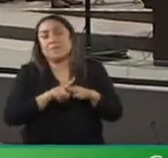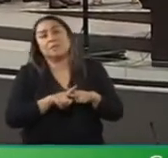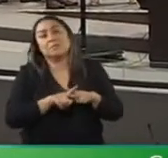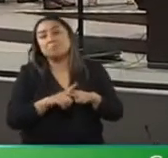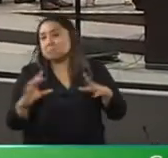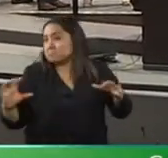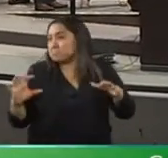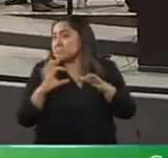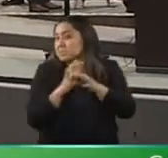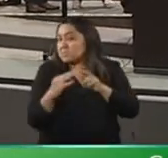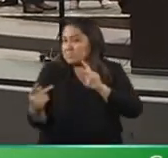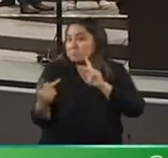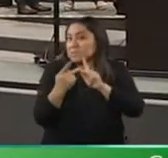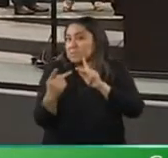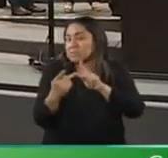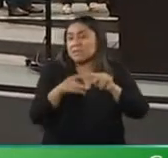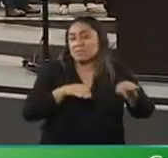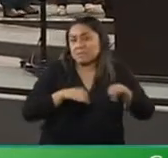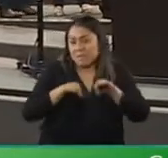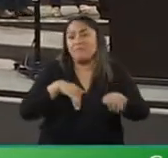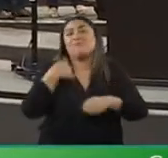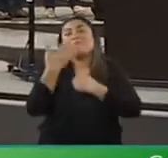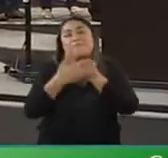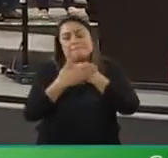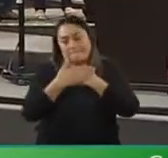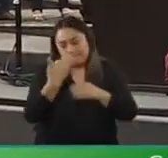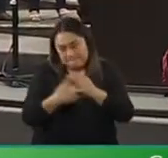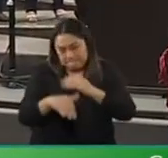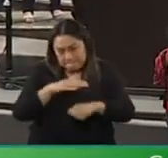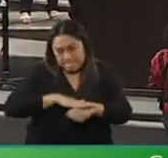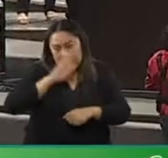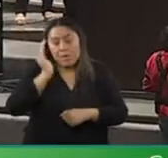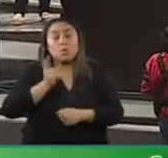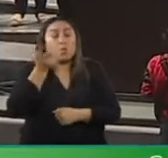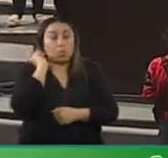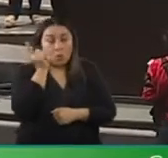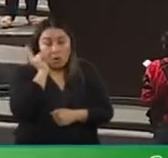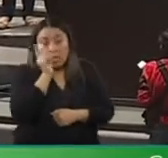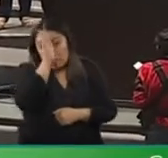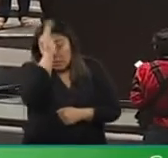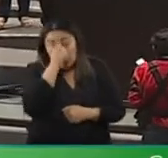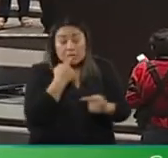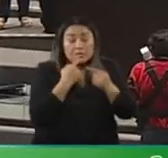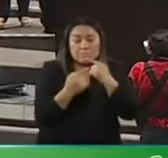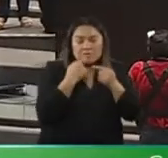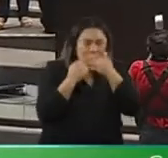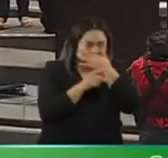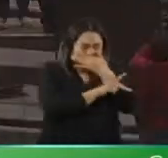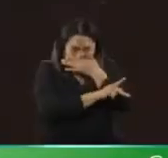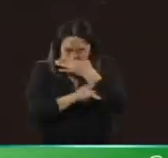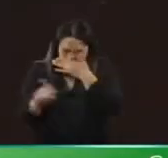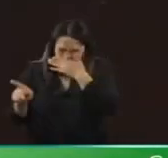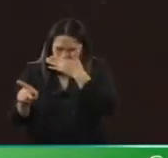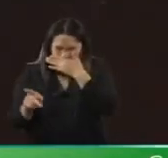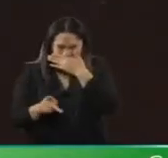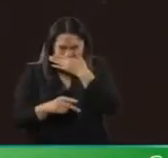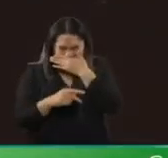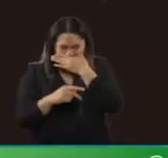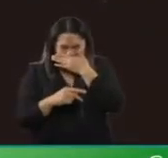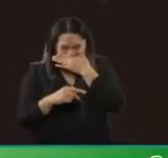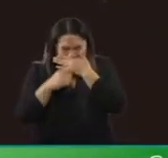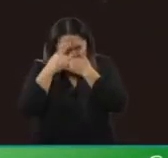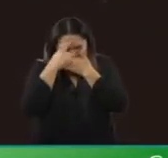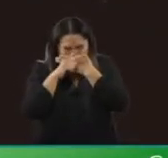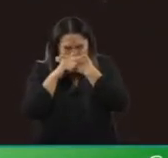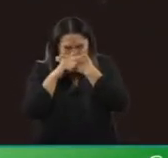en común, pues van a venir más y esperemos que exista la cooperación y el acuerdo de todas y todos ustedes para mejorar la